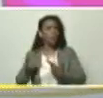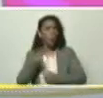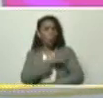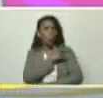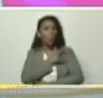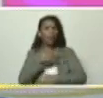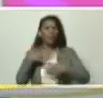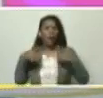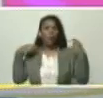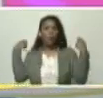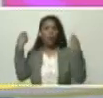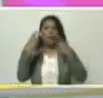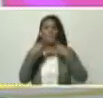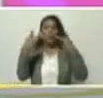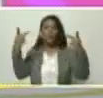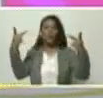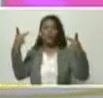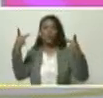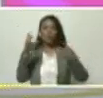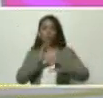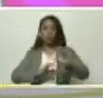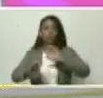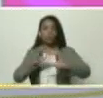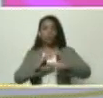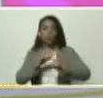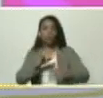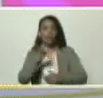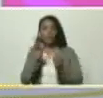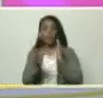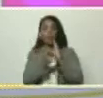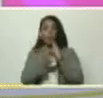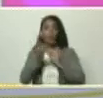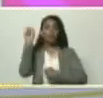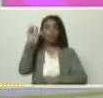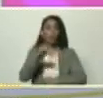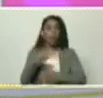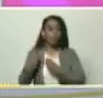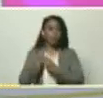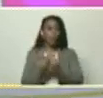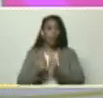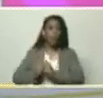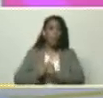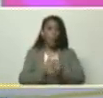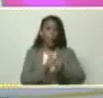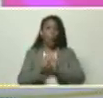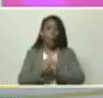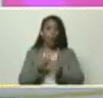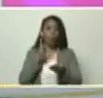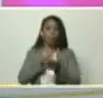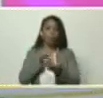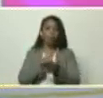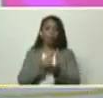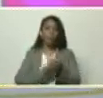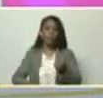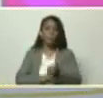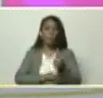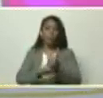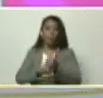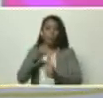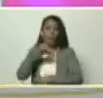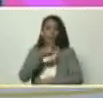universidades que fomenten las vocaciones científicas y tecnológicas y también acompañados de asistir a las necesidades que